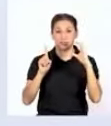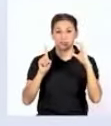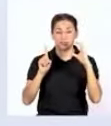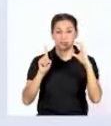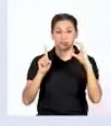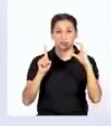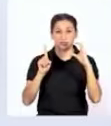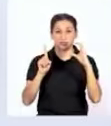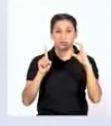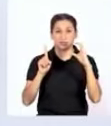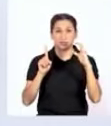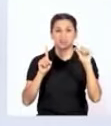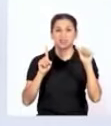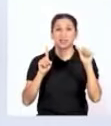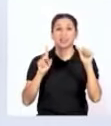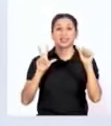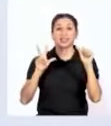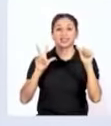C1.